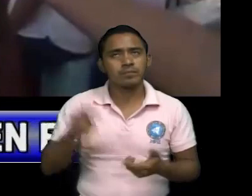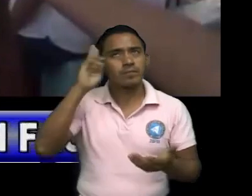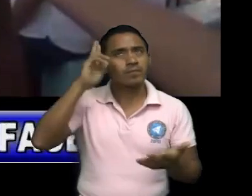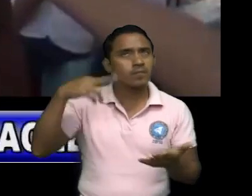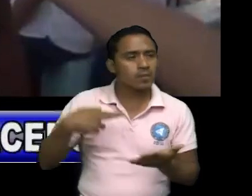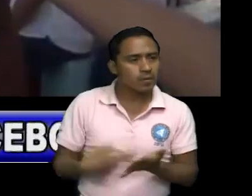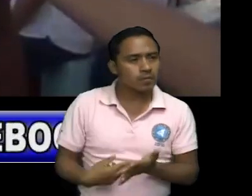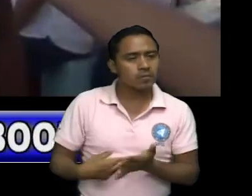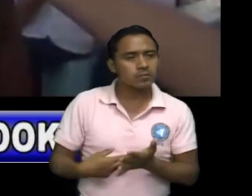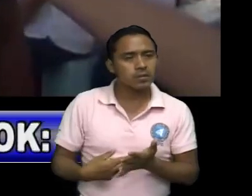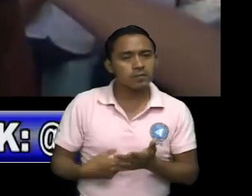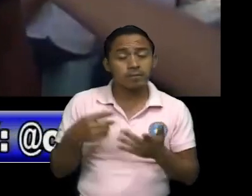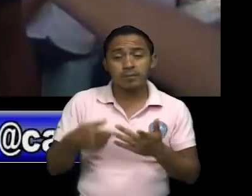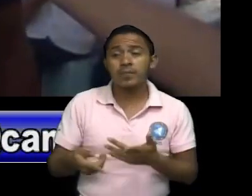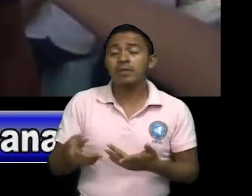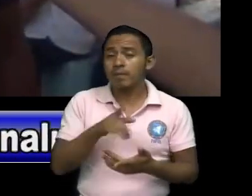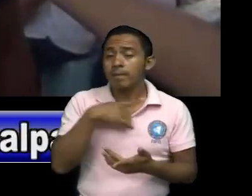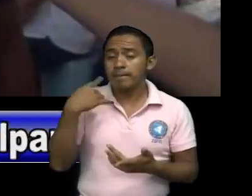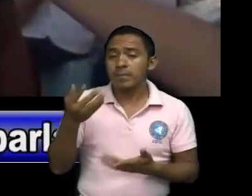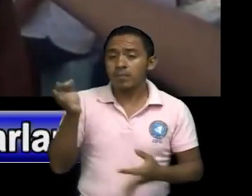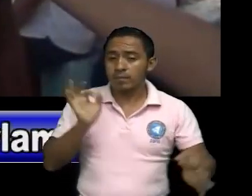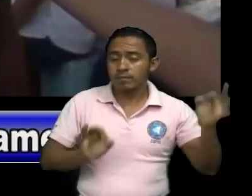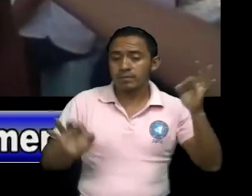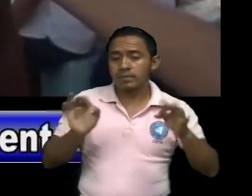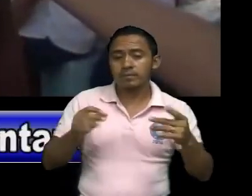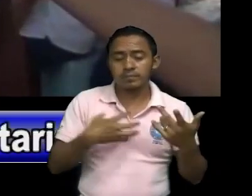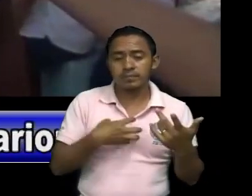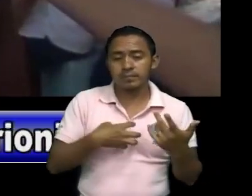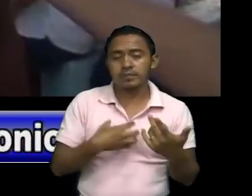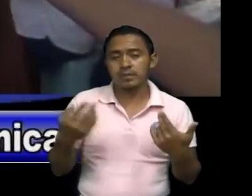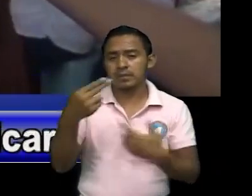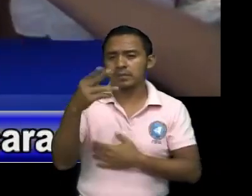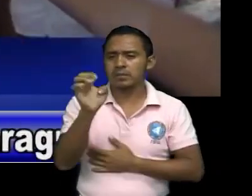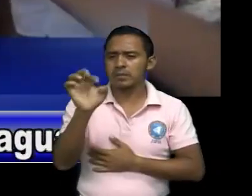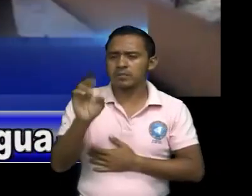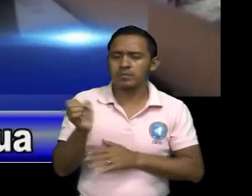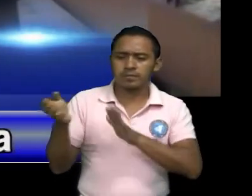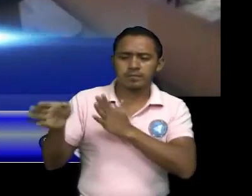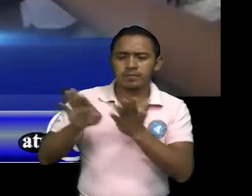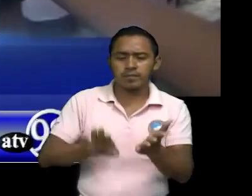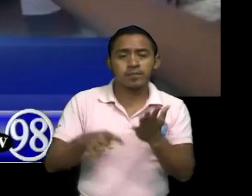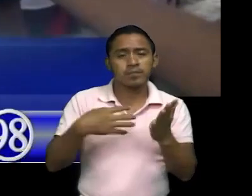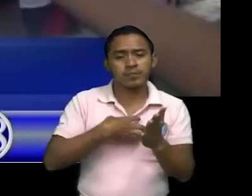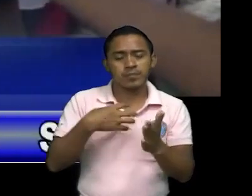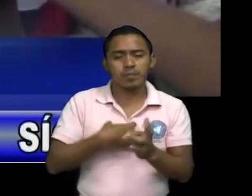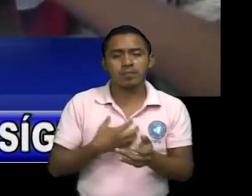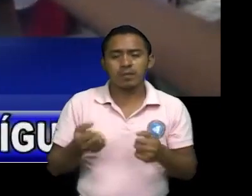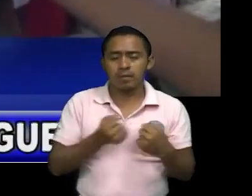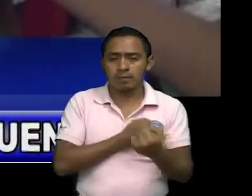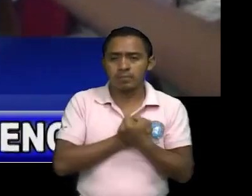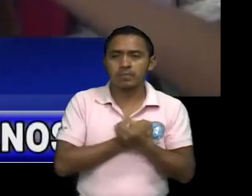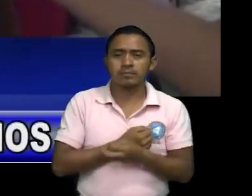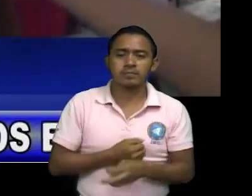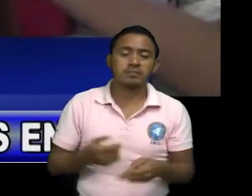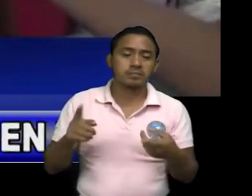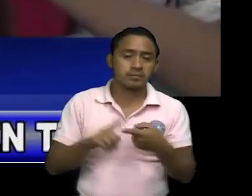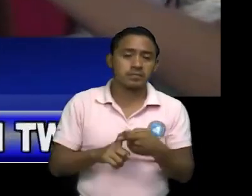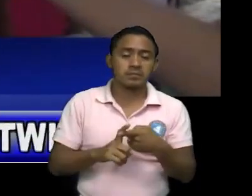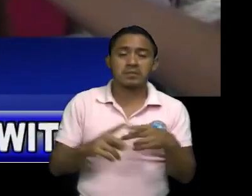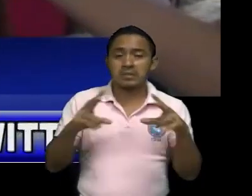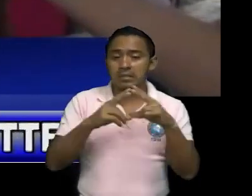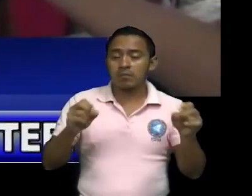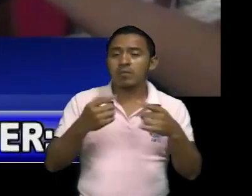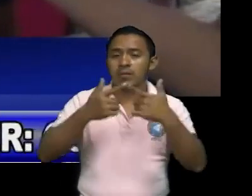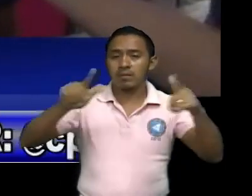Recordando en vivo a nuestros héroes y mártires, a nuestros héroes nacionales que entregaron, que ofrendaron su vida por tener una patria libre, por tener